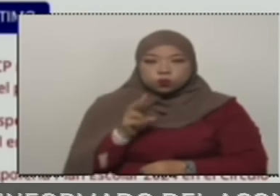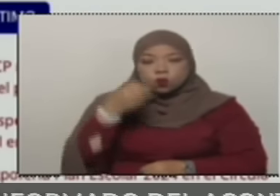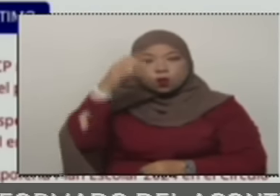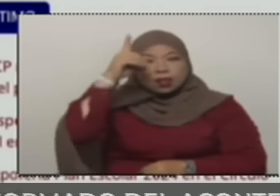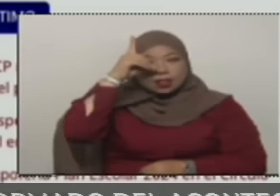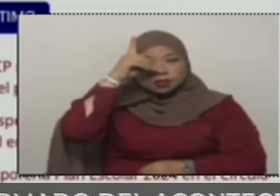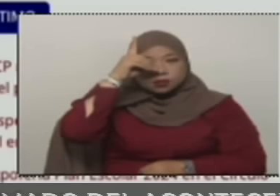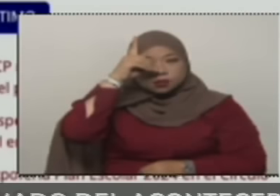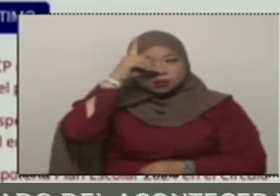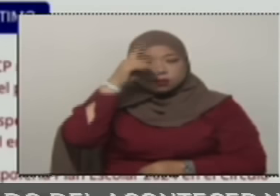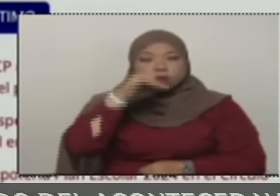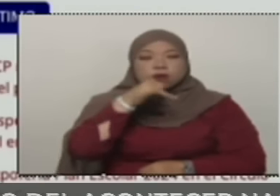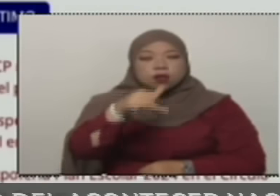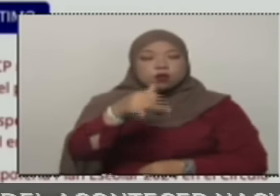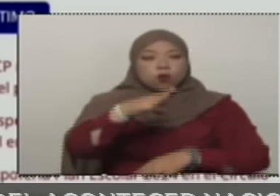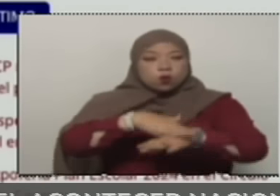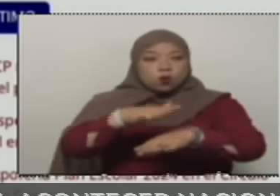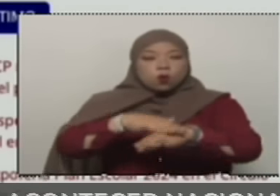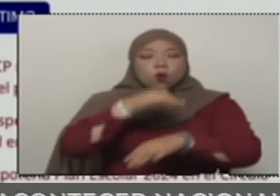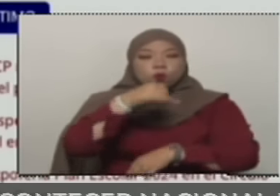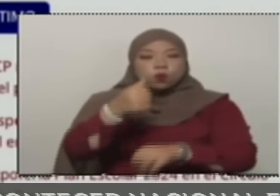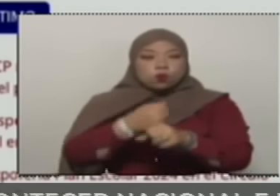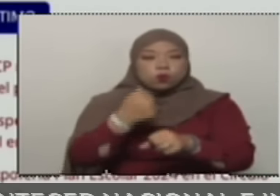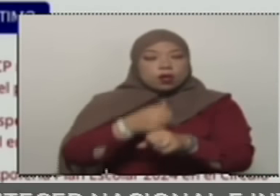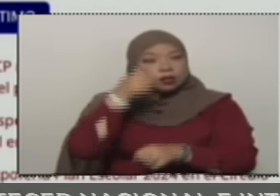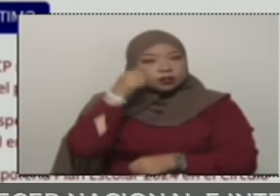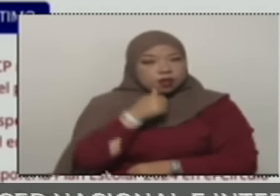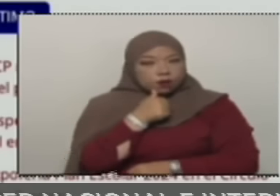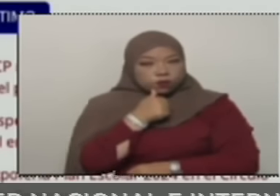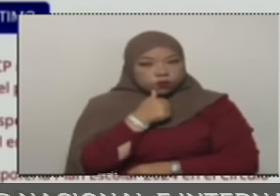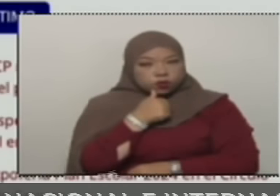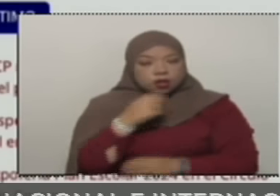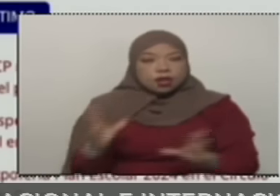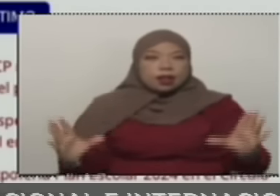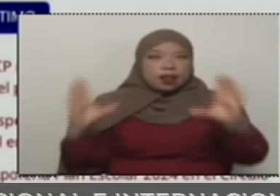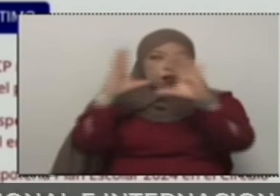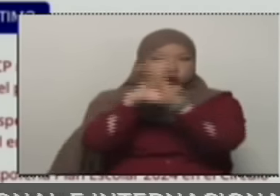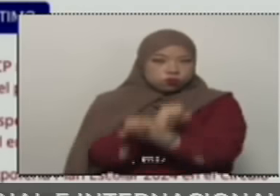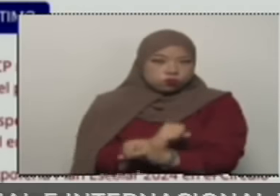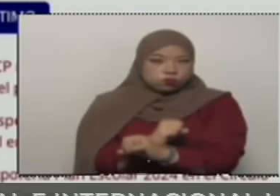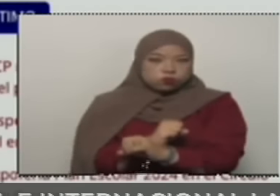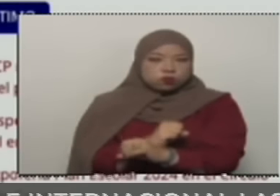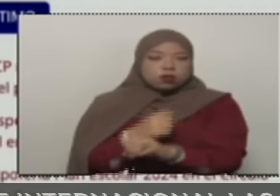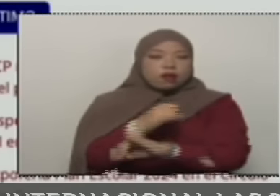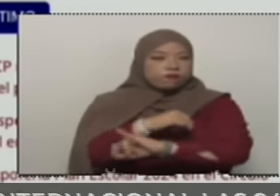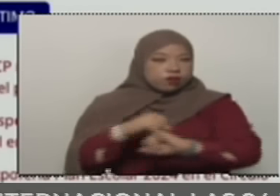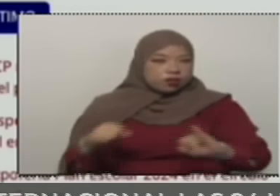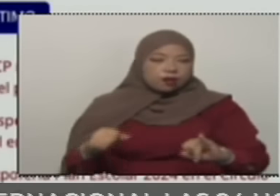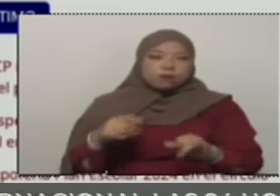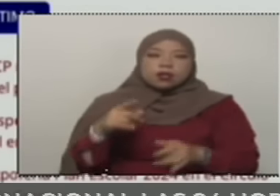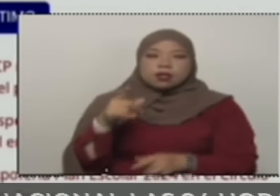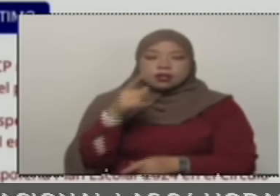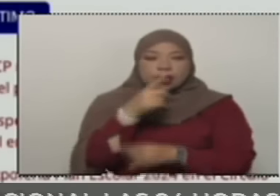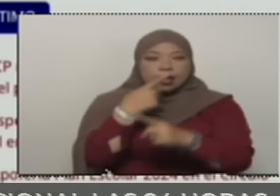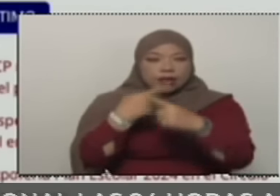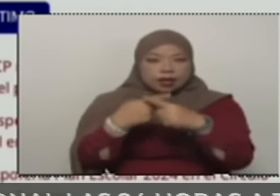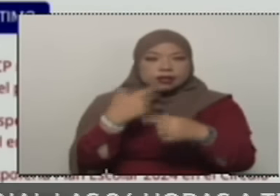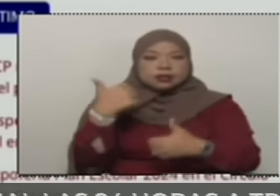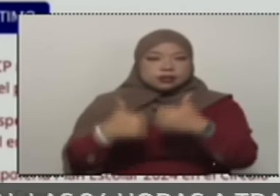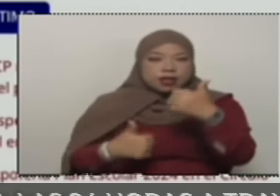anunciaba esta noticia el sábado en la noche. Finalmente, Edmundo González Urrutia